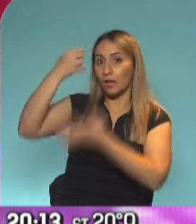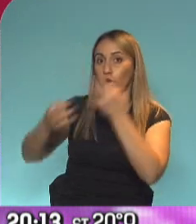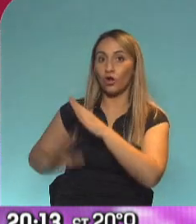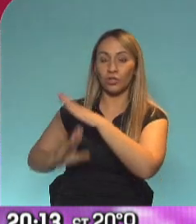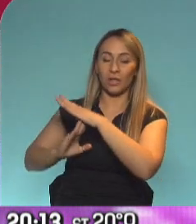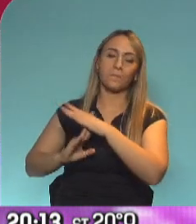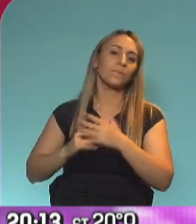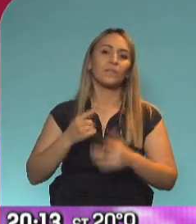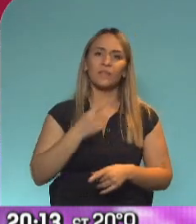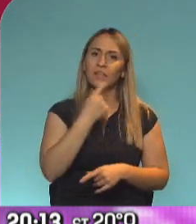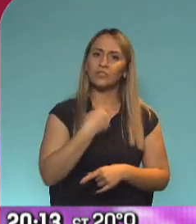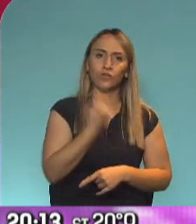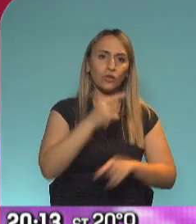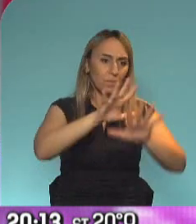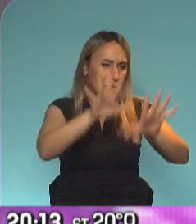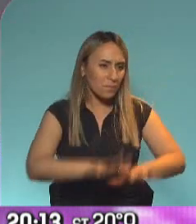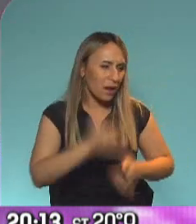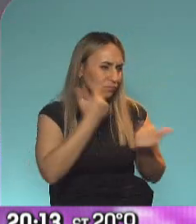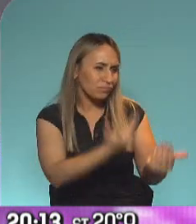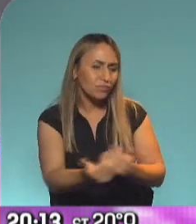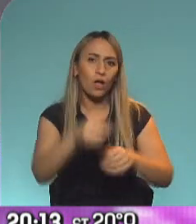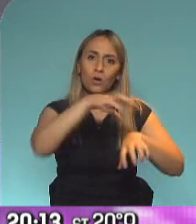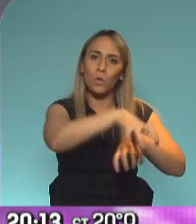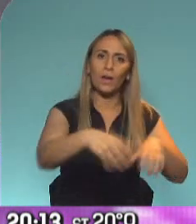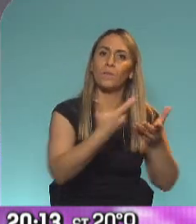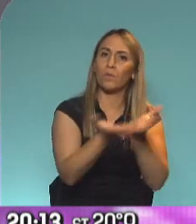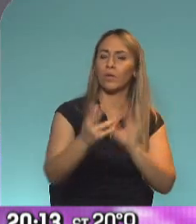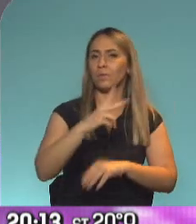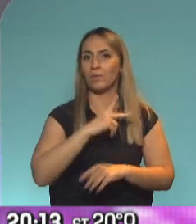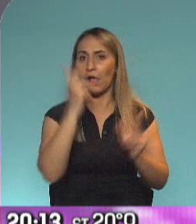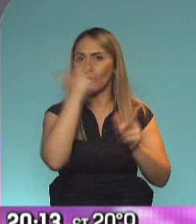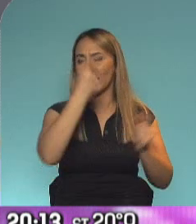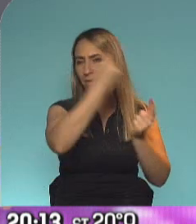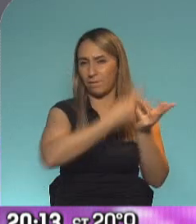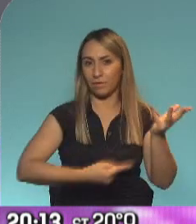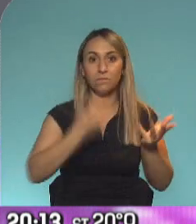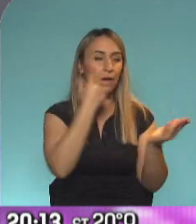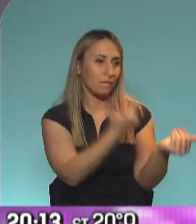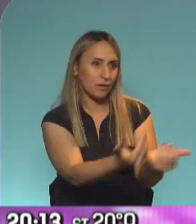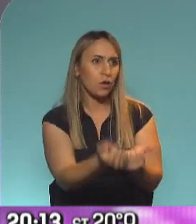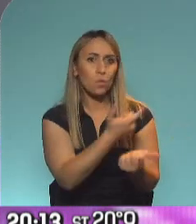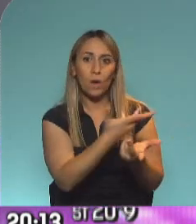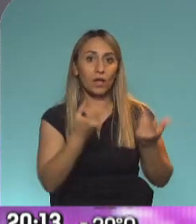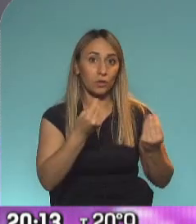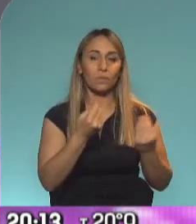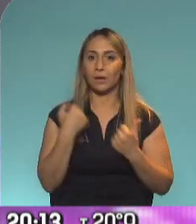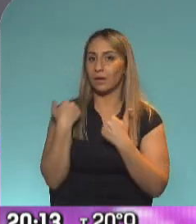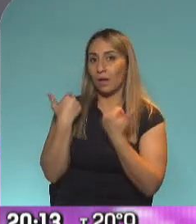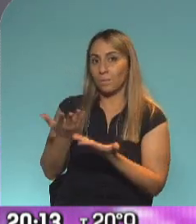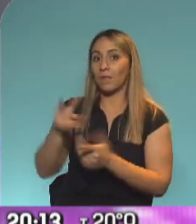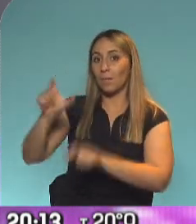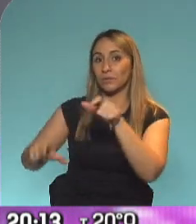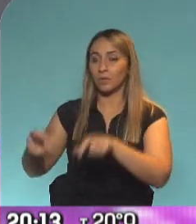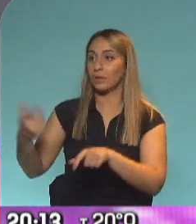toda la disponibilidad que tenemos de instituciones públicas, privadas, hoteles, que podamos disponer para estas personas que necesitan